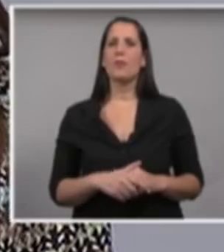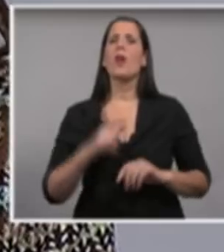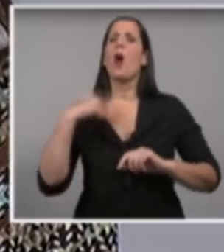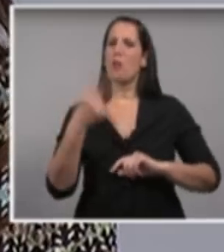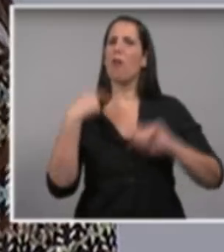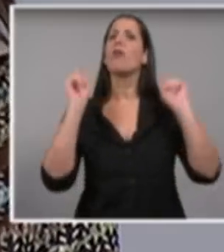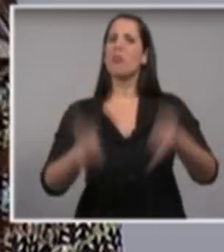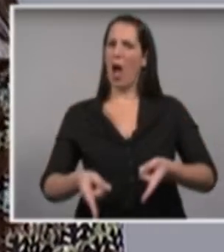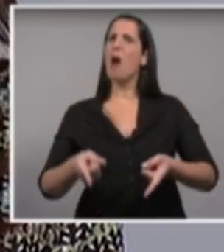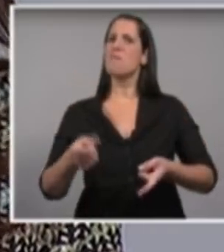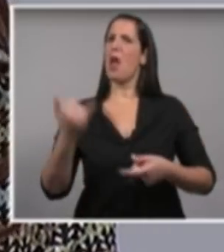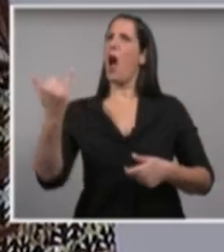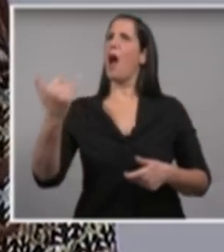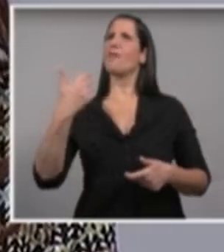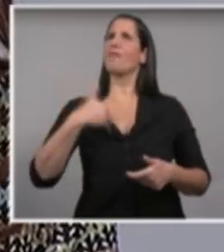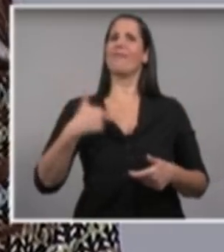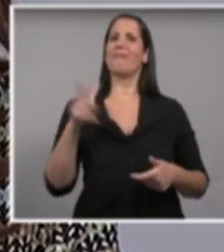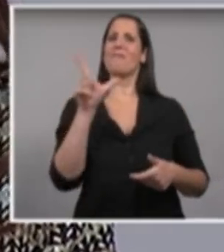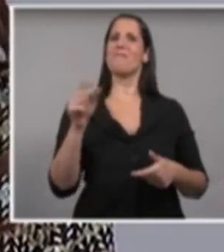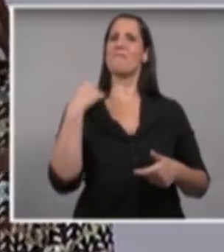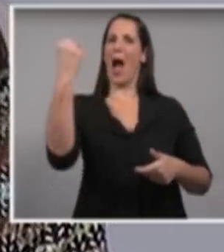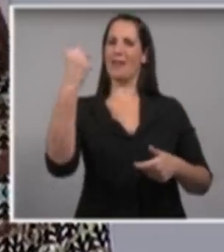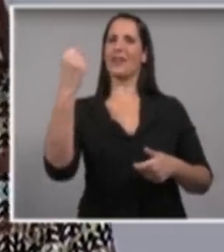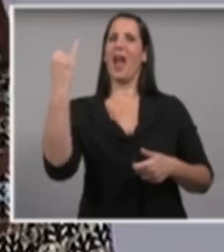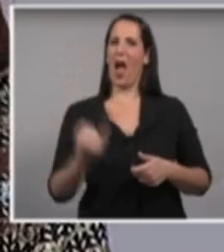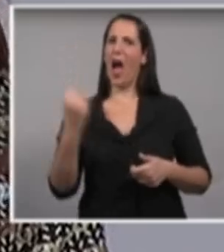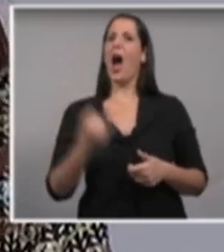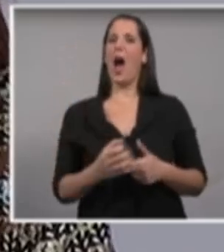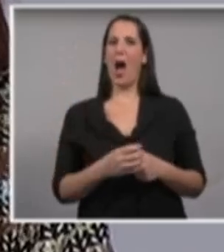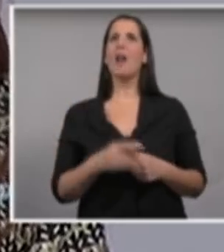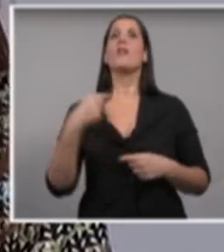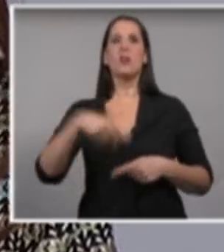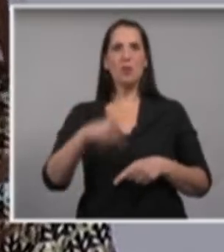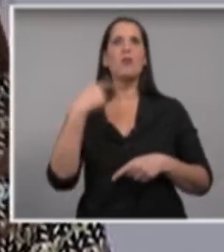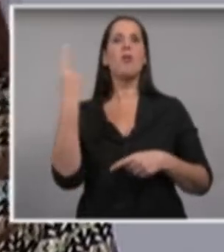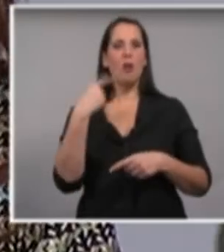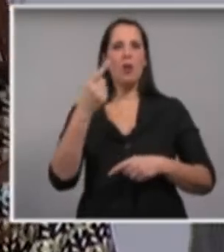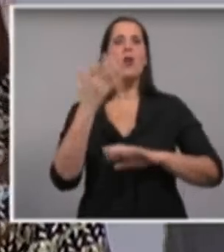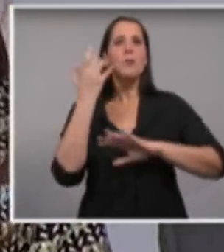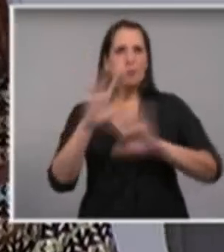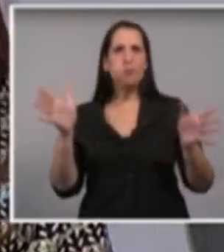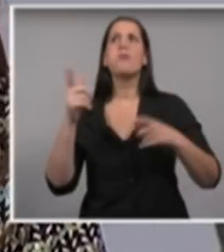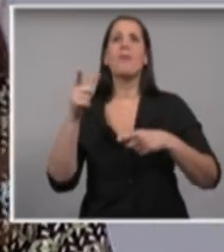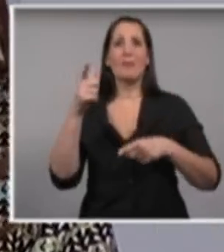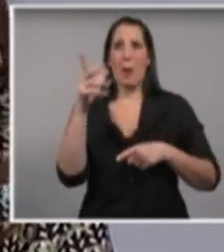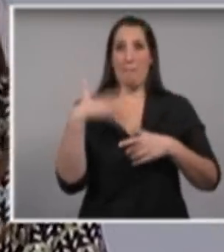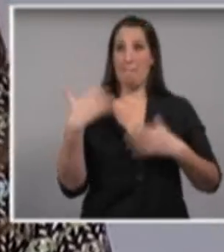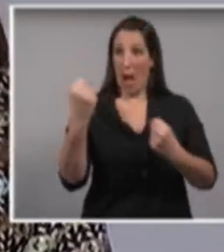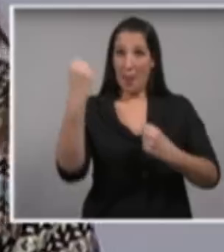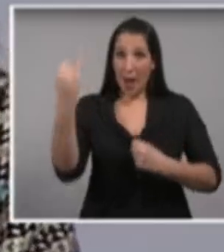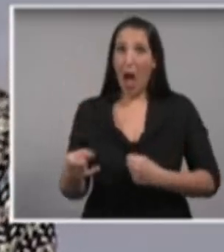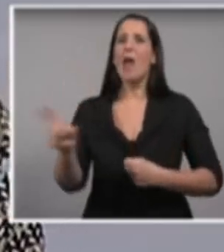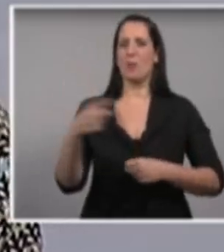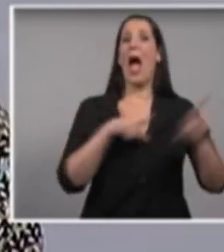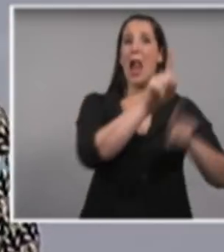Tenemos patria, como me dicen ahí, con esa patria vamos a terminar de cubrir las columnas que todavía tenemos en el